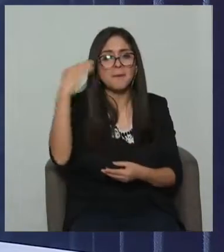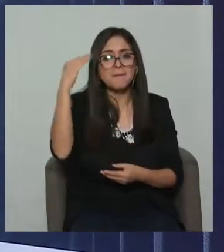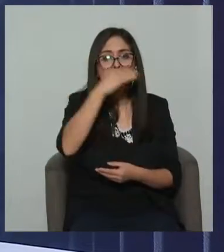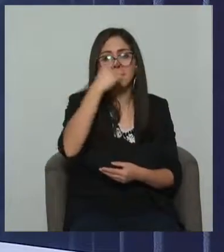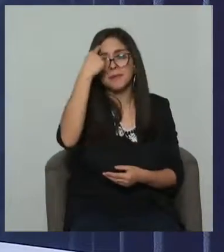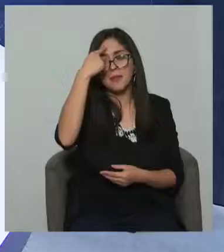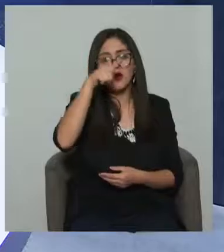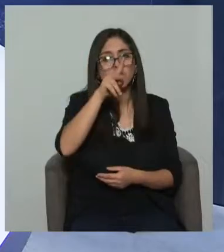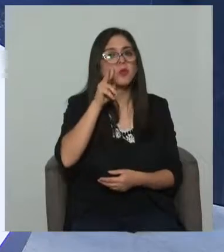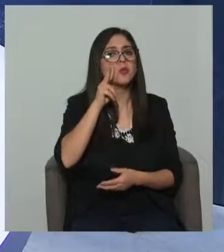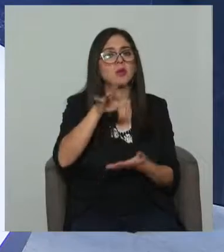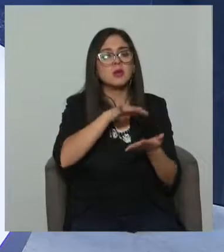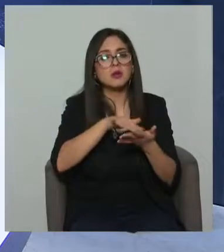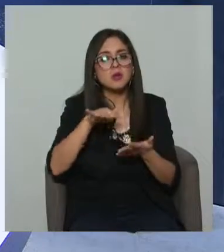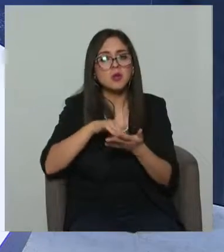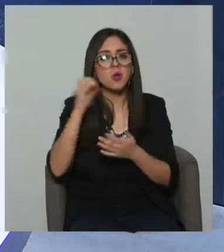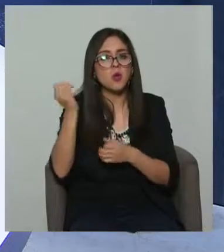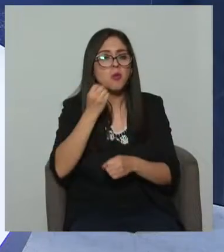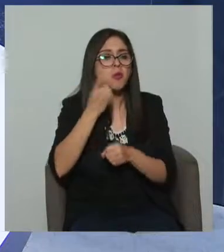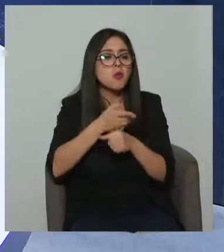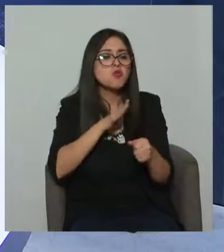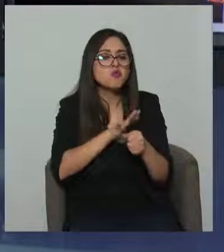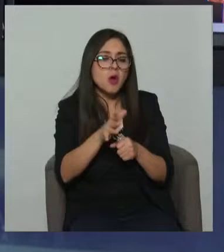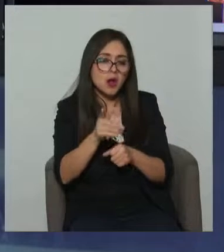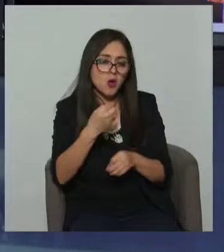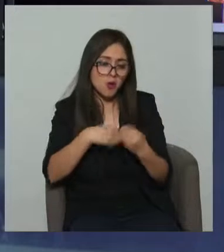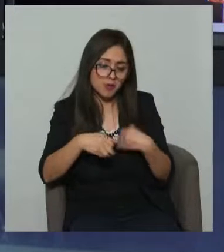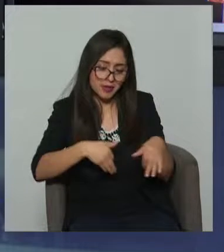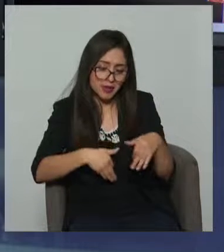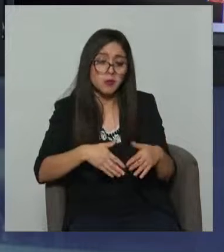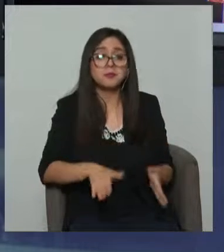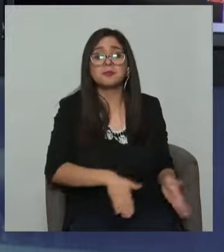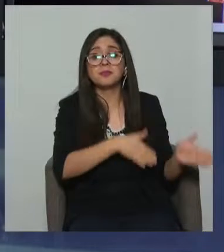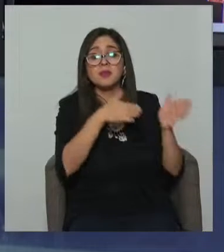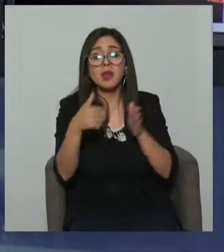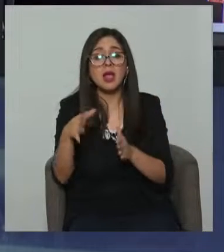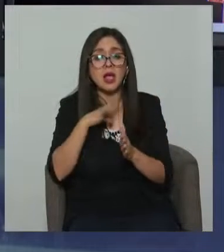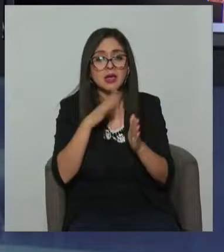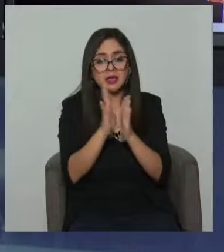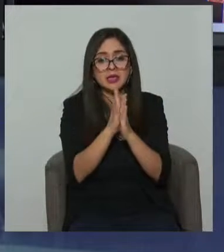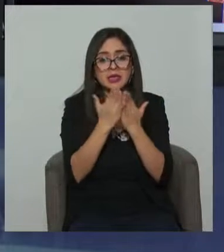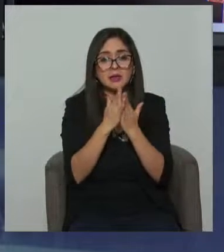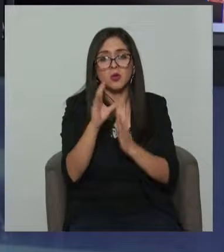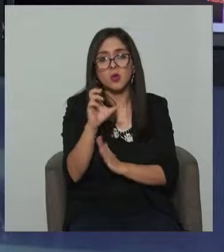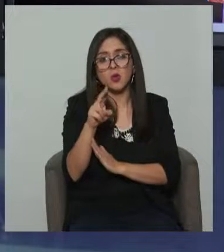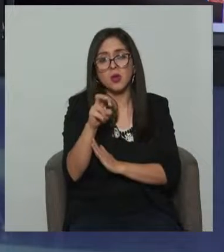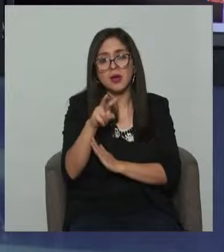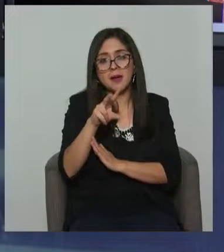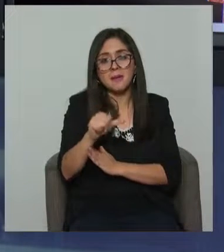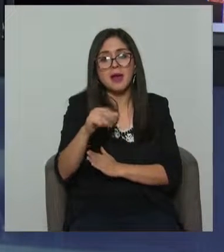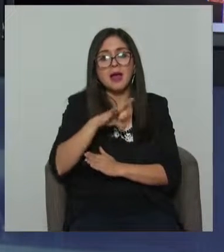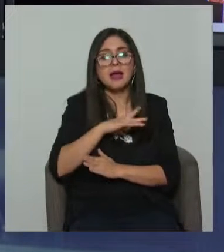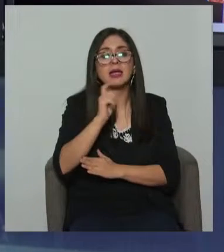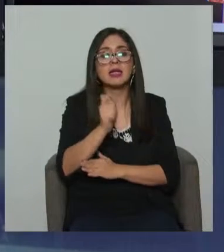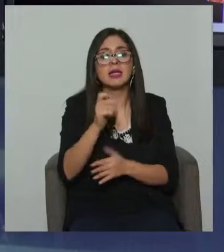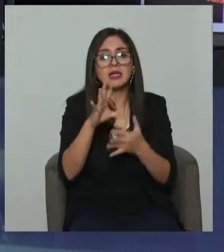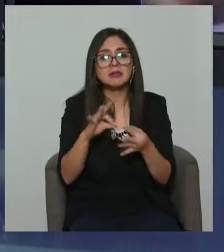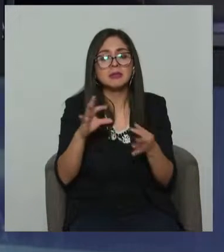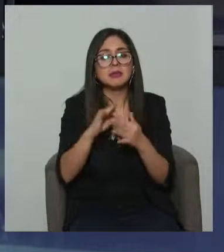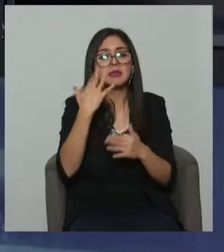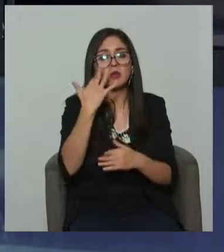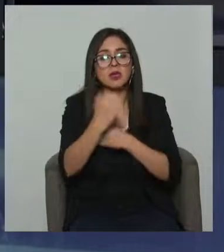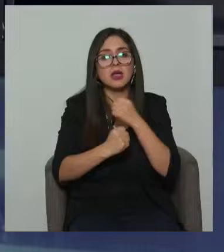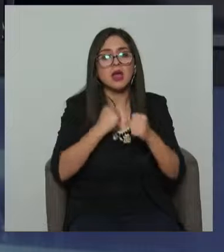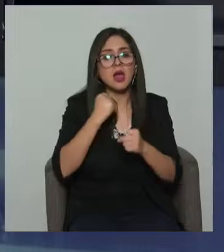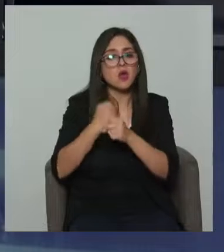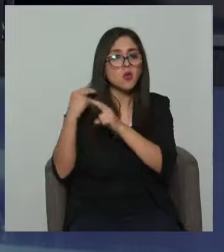se presenta un libro, que es el libro de La Cueva, que son 50 años de teatro, de un grupo